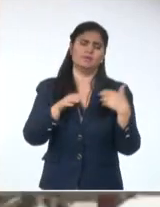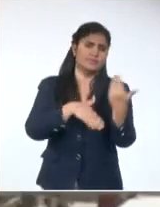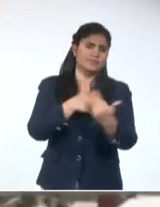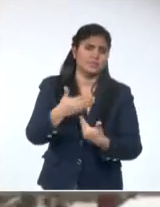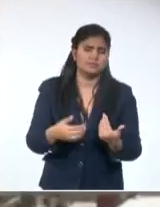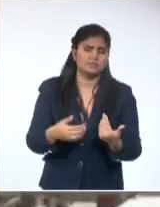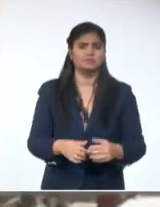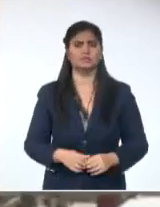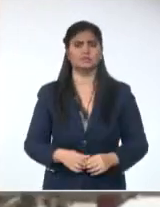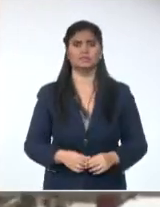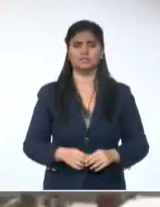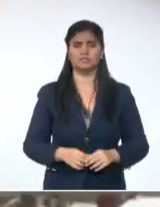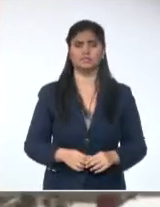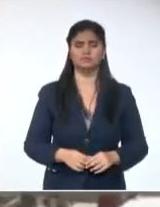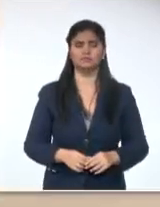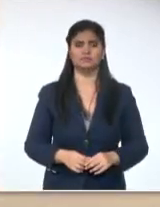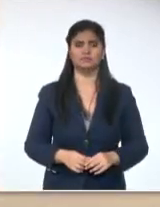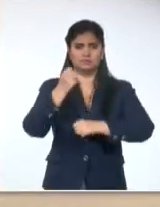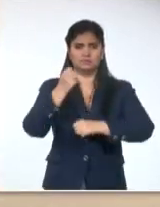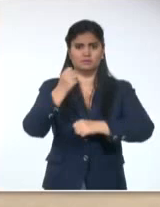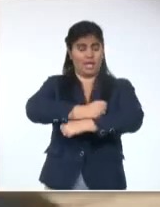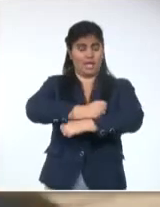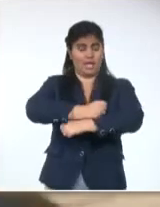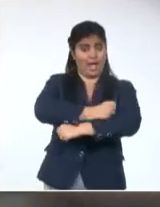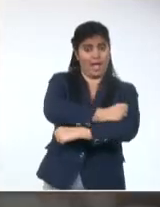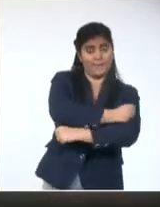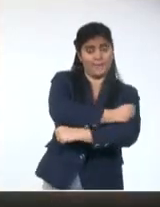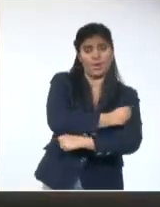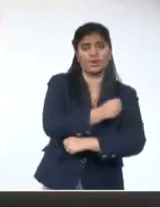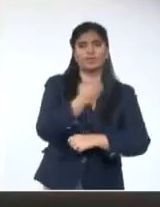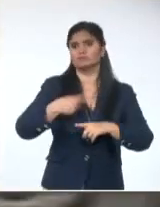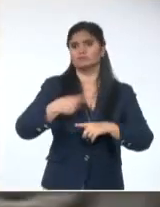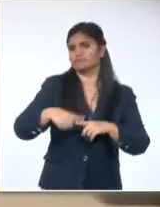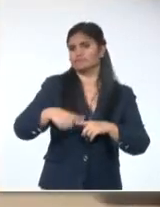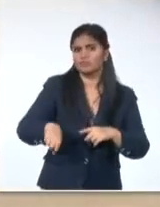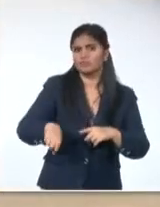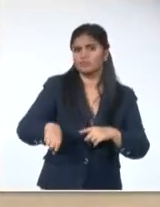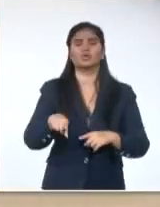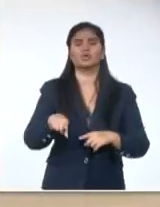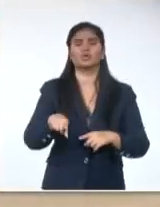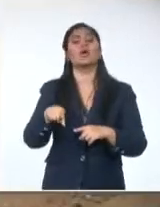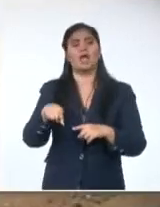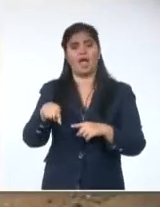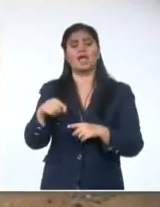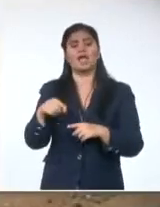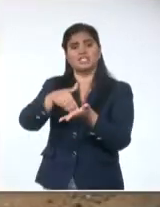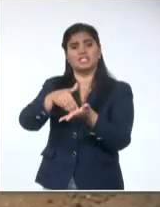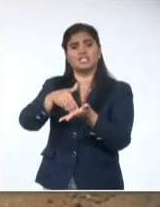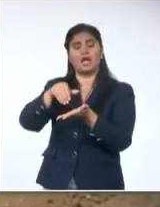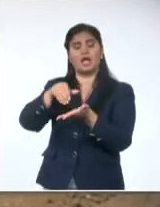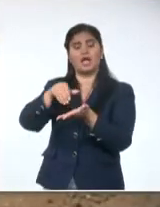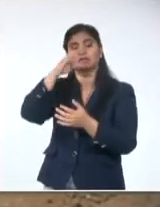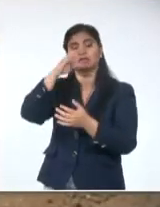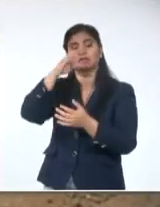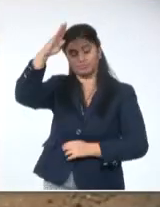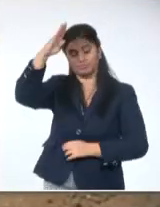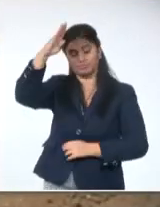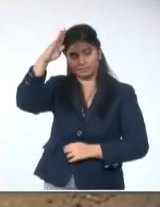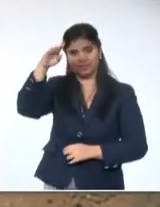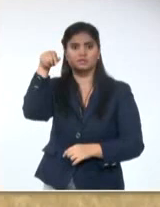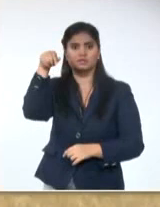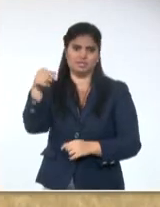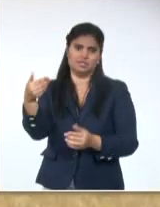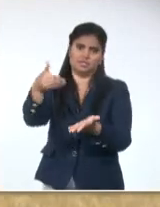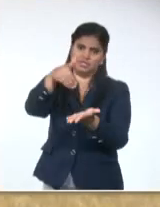vehículos entre camiones y camiones cisterna fue visto dirigiéndose hacia Irak a través del paso fronterizo ilegal de